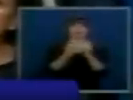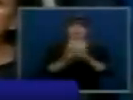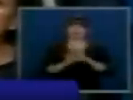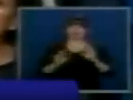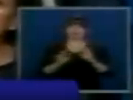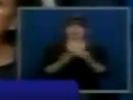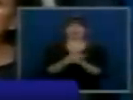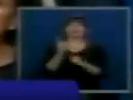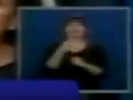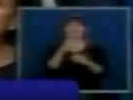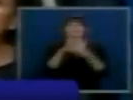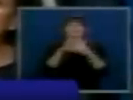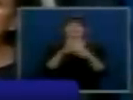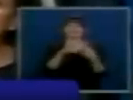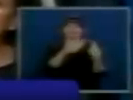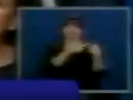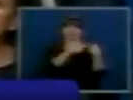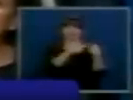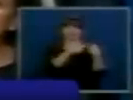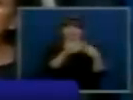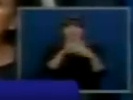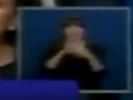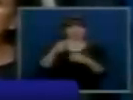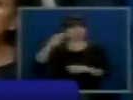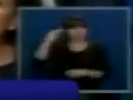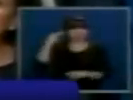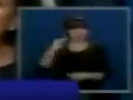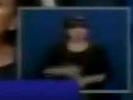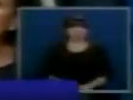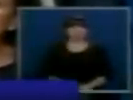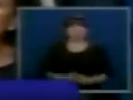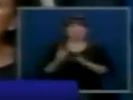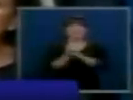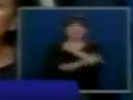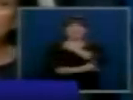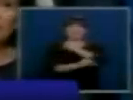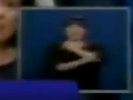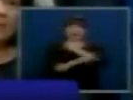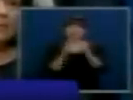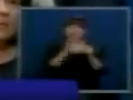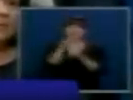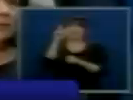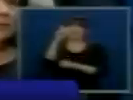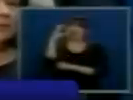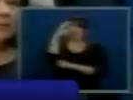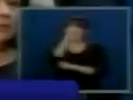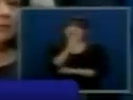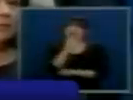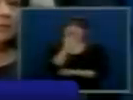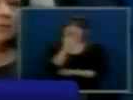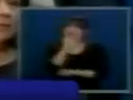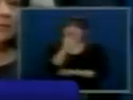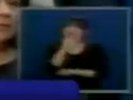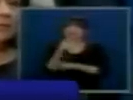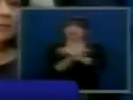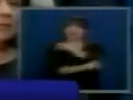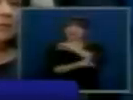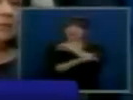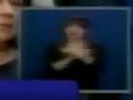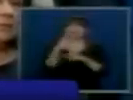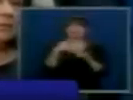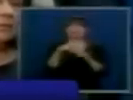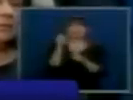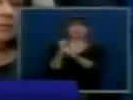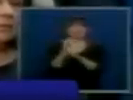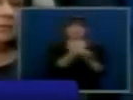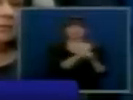por responsabilidad histórica. El país entero debe saber lo que acontece en el Estado y sus instituciones, y cuáles